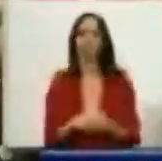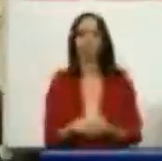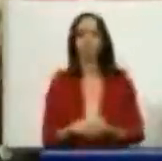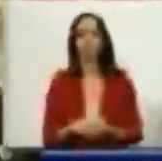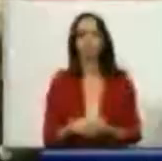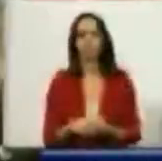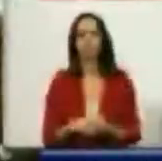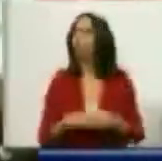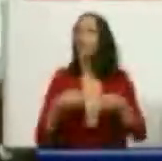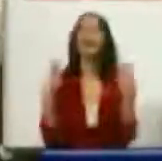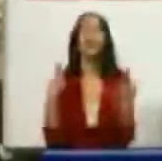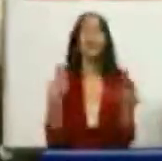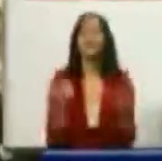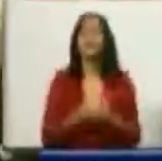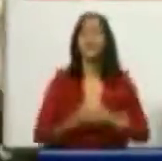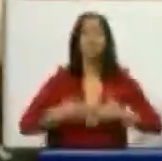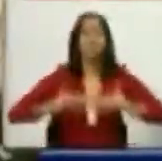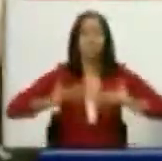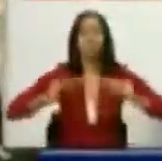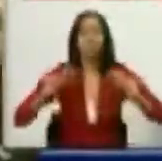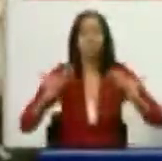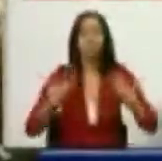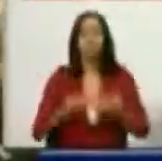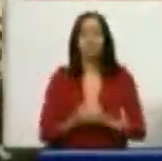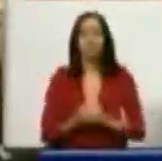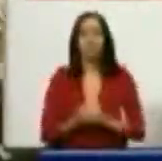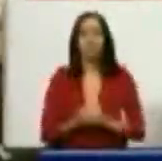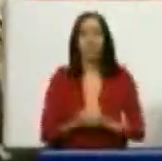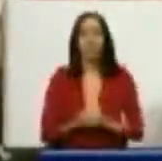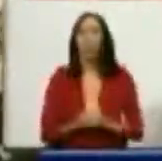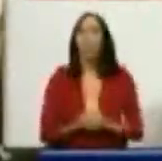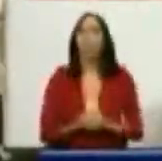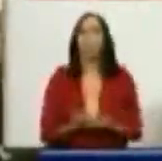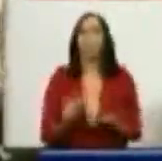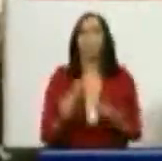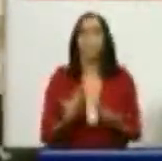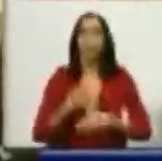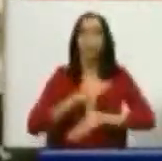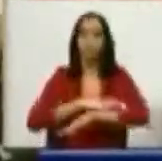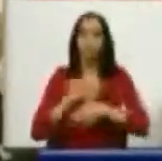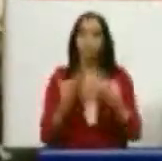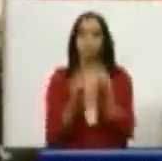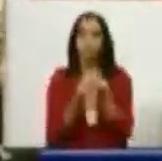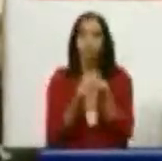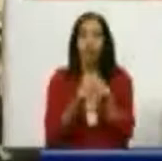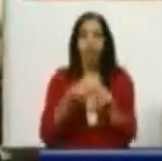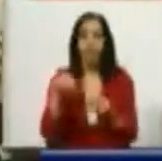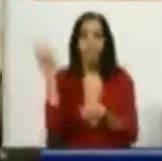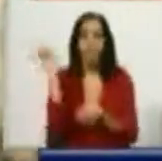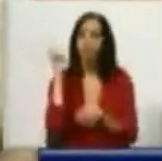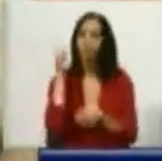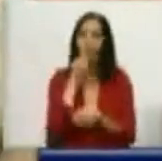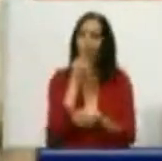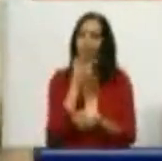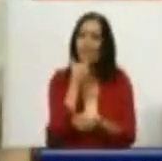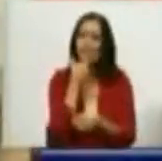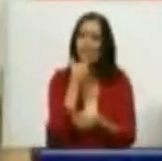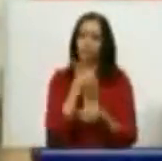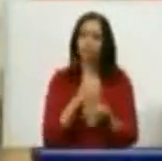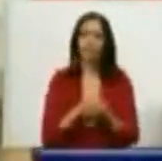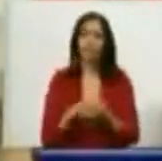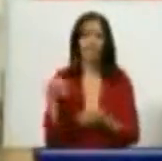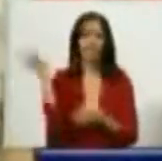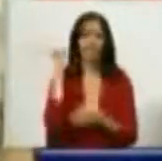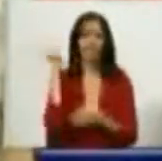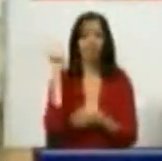con grandes aspiraciones poniéndose al lado de esa Venezuela bonita esa